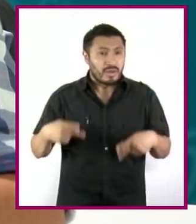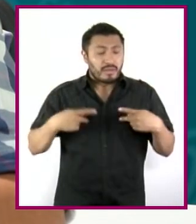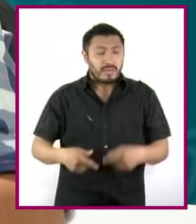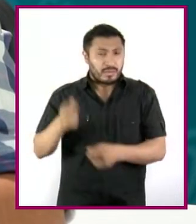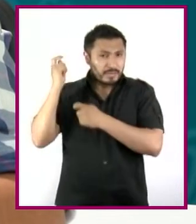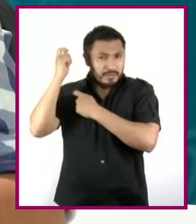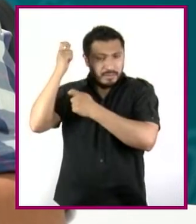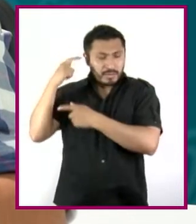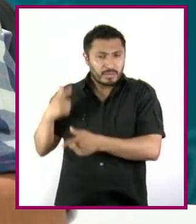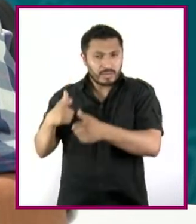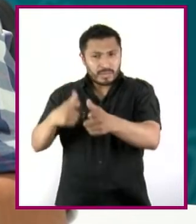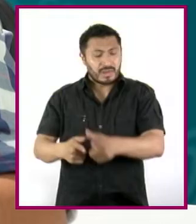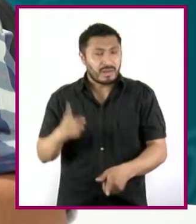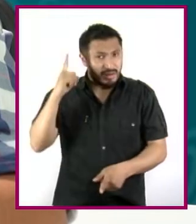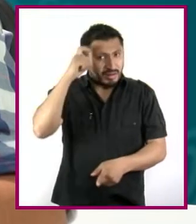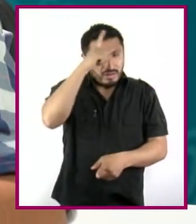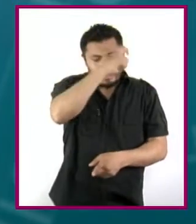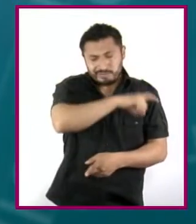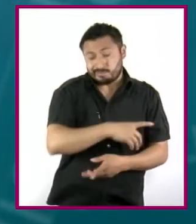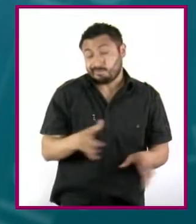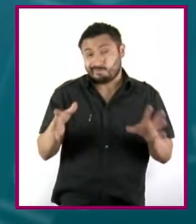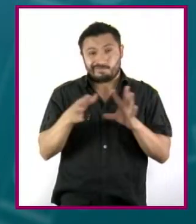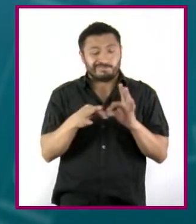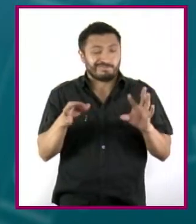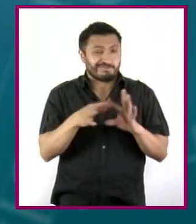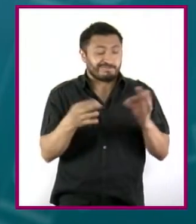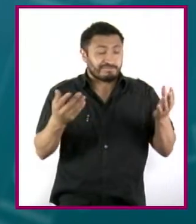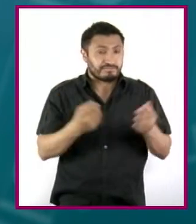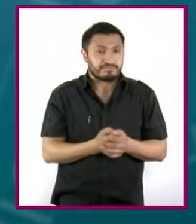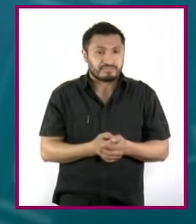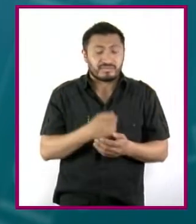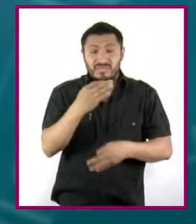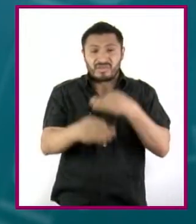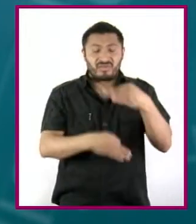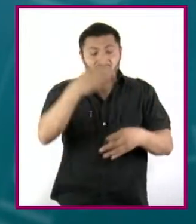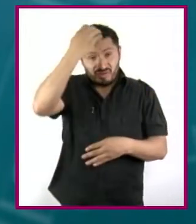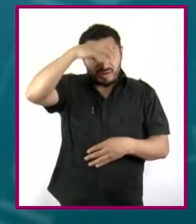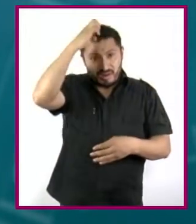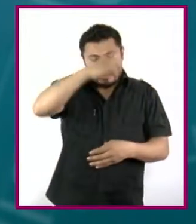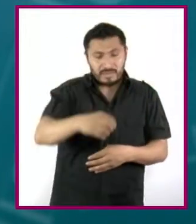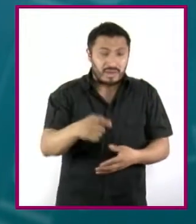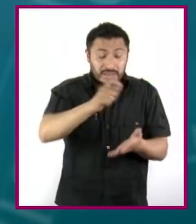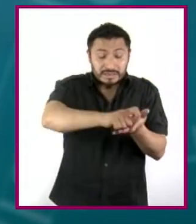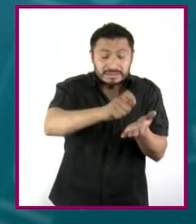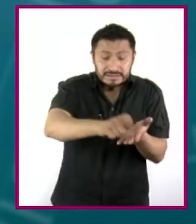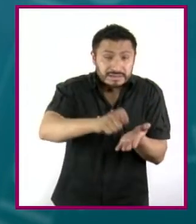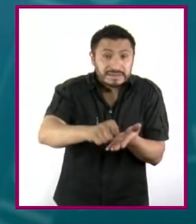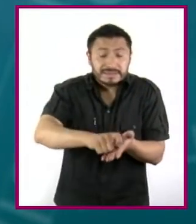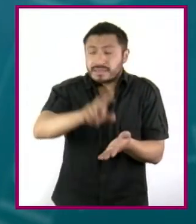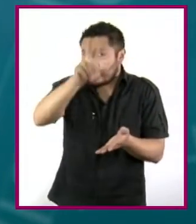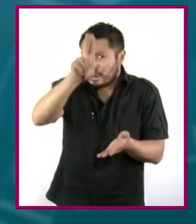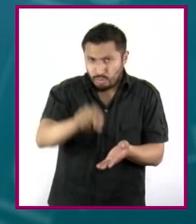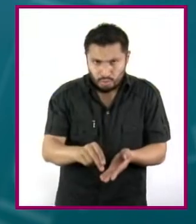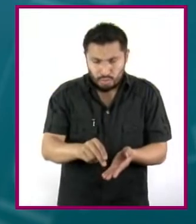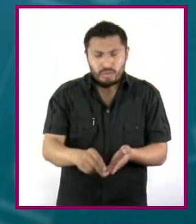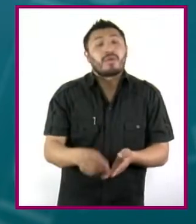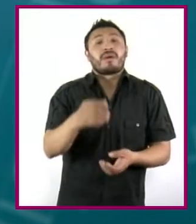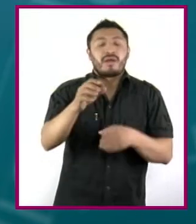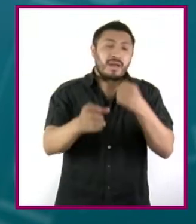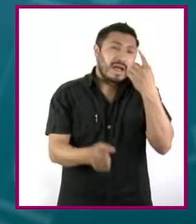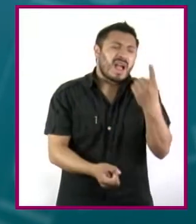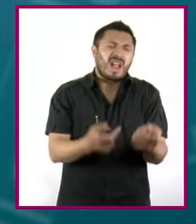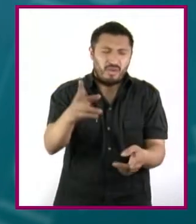sus comunidades es difícil de describir. No todas las experiencias han sido documentadas, y algunas de las que tenemos